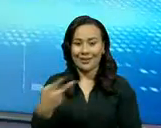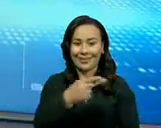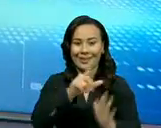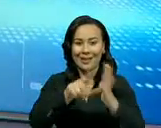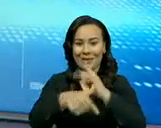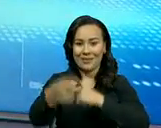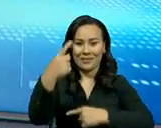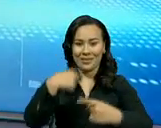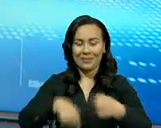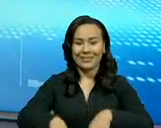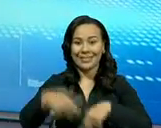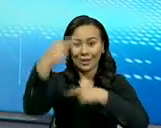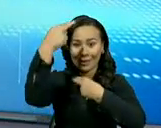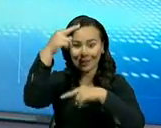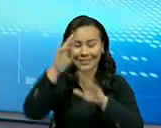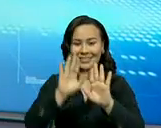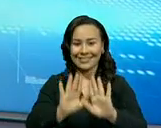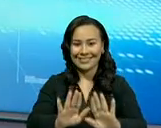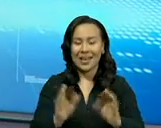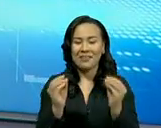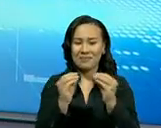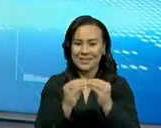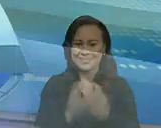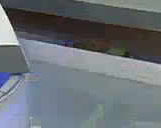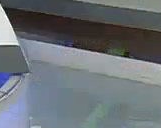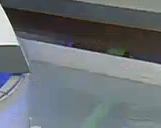comercial aquí en La Noticia. Ya volvemos con más.